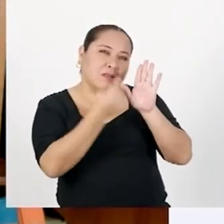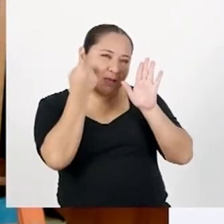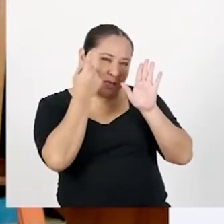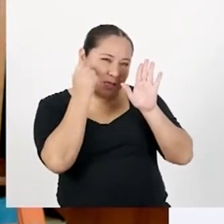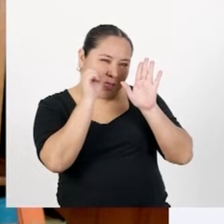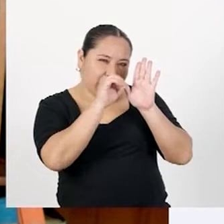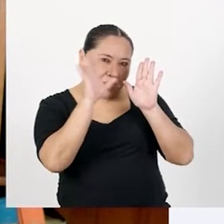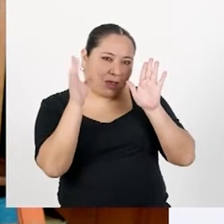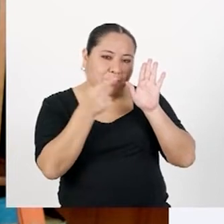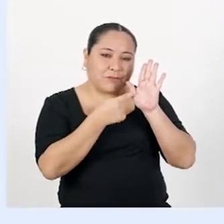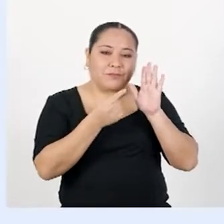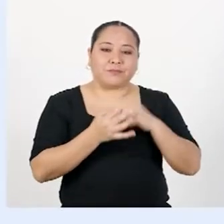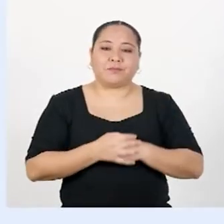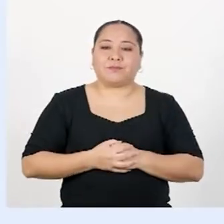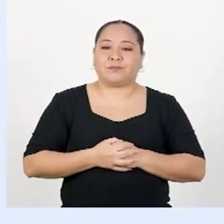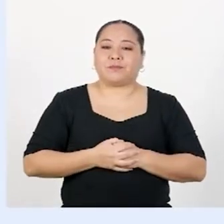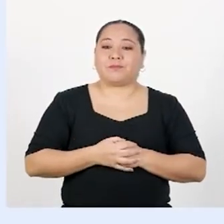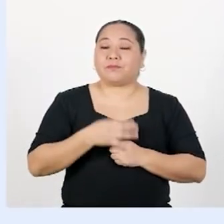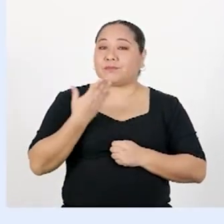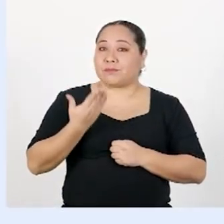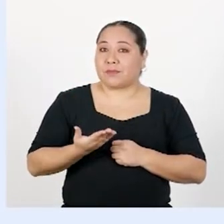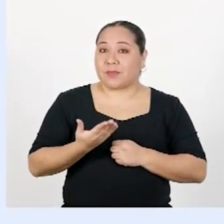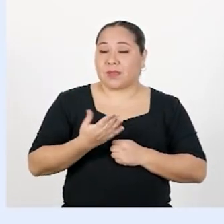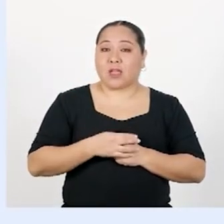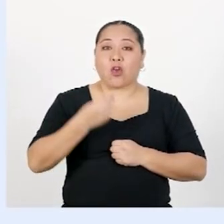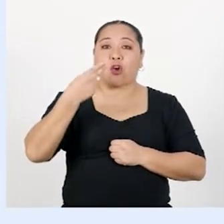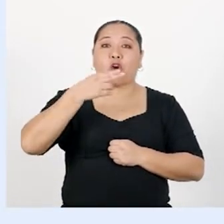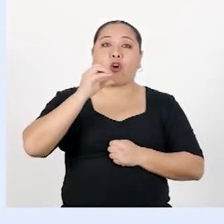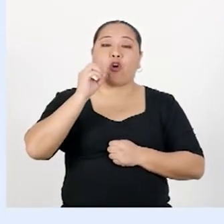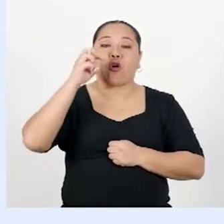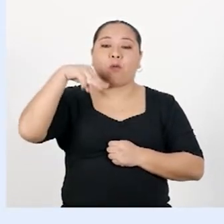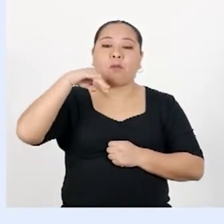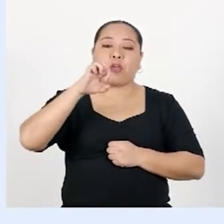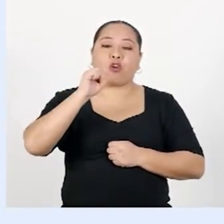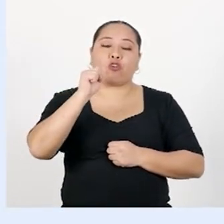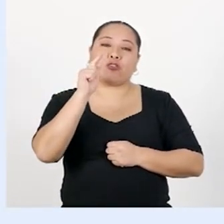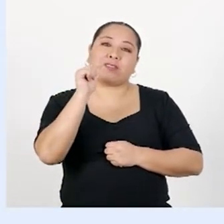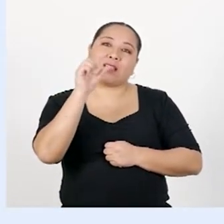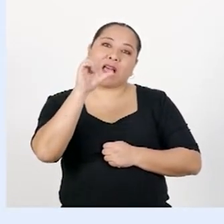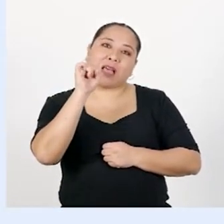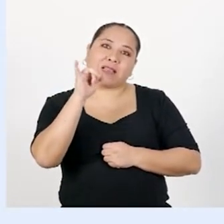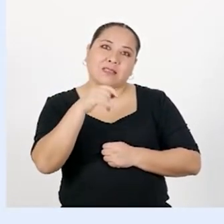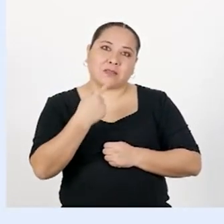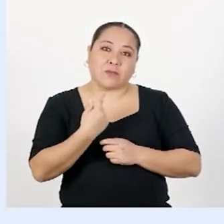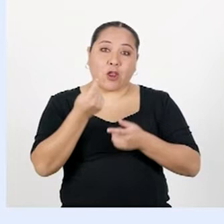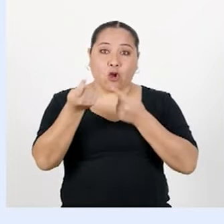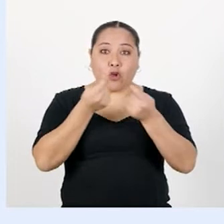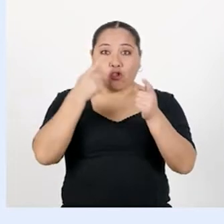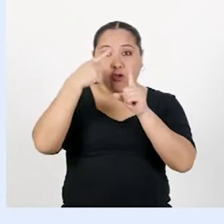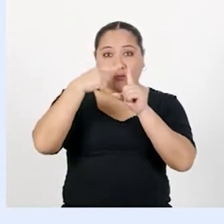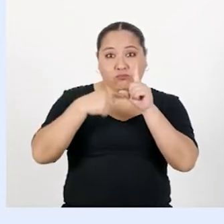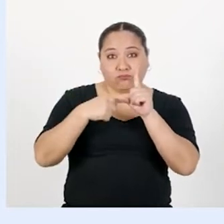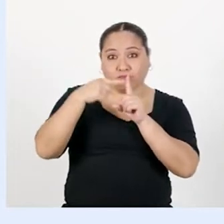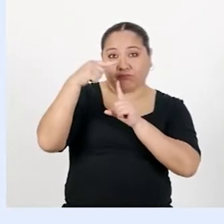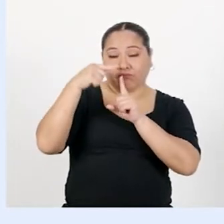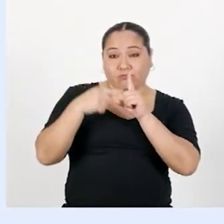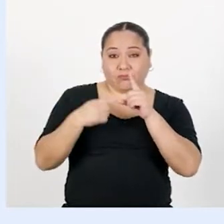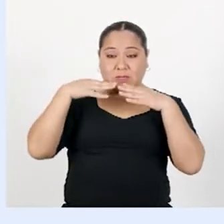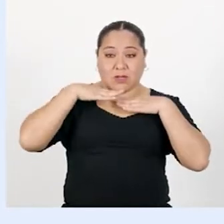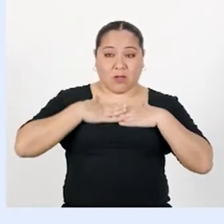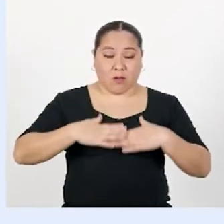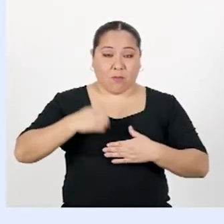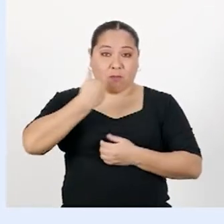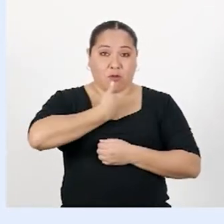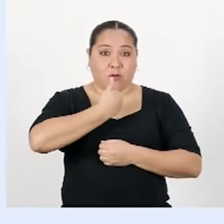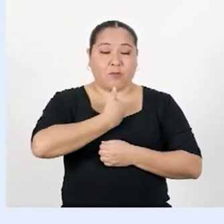se comprenda mejor. Entonces, la homeostasis para mantener estable la temperatura del